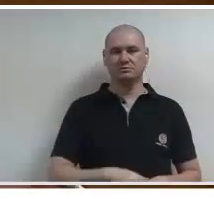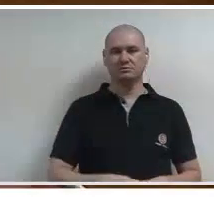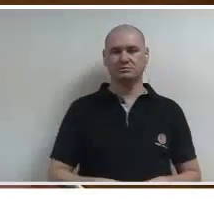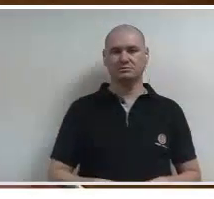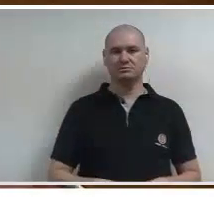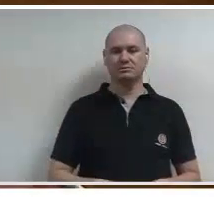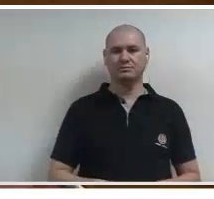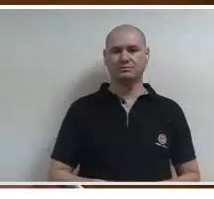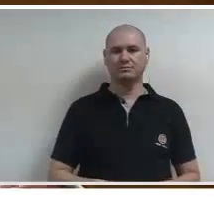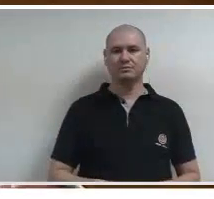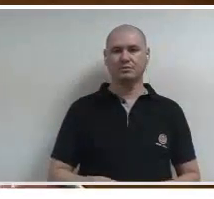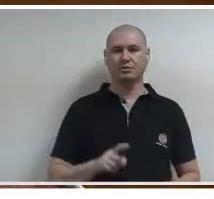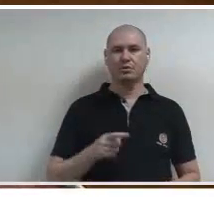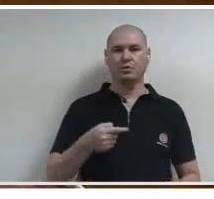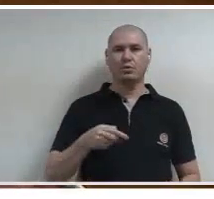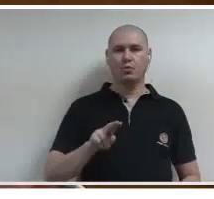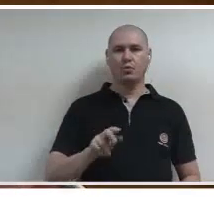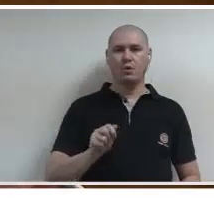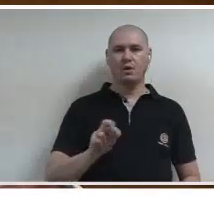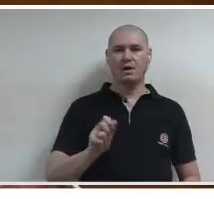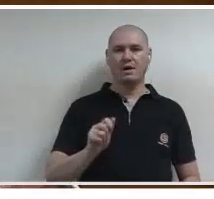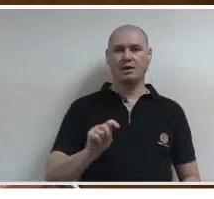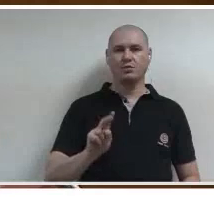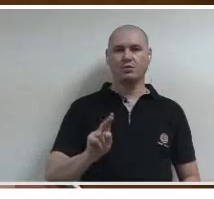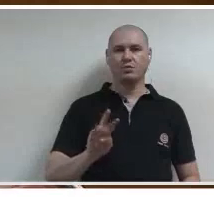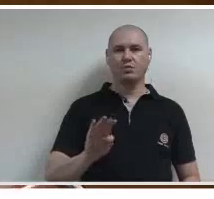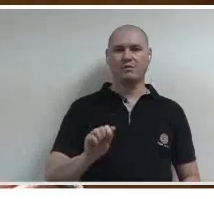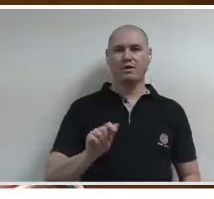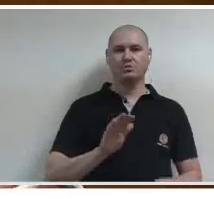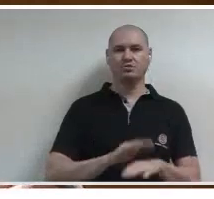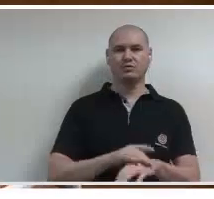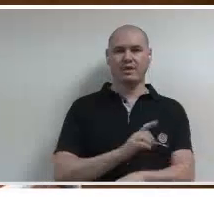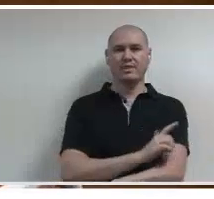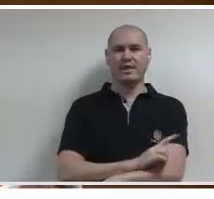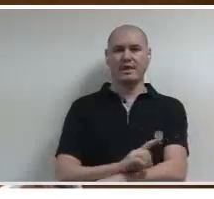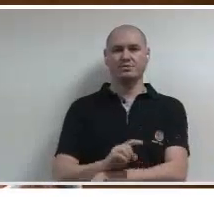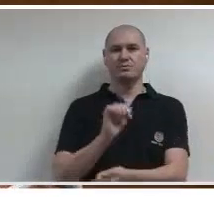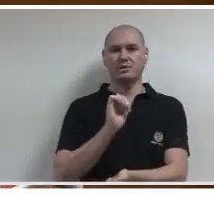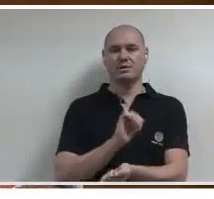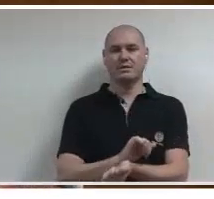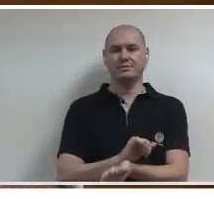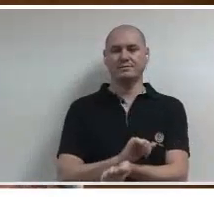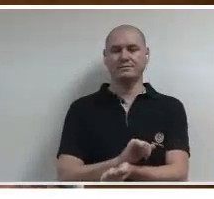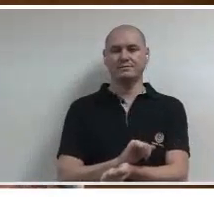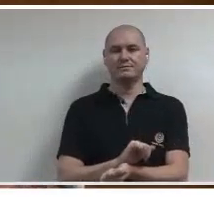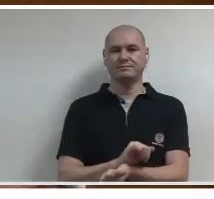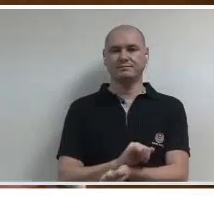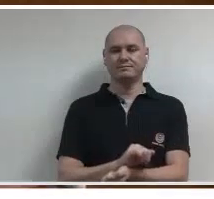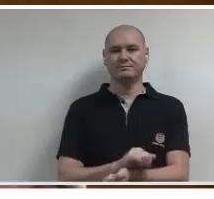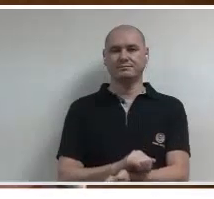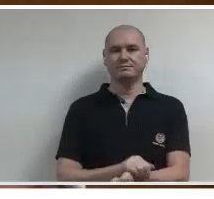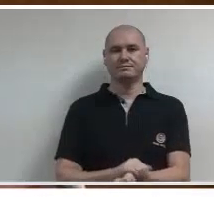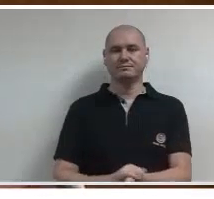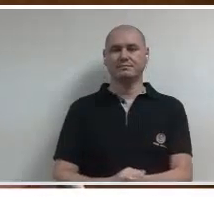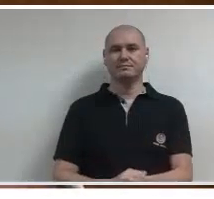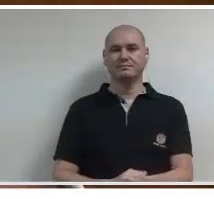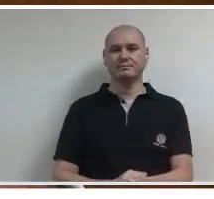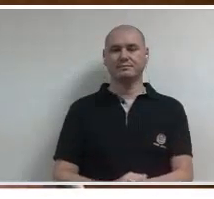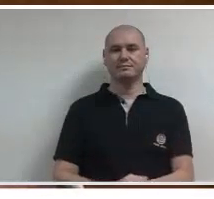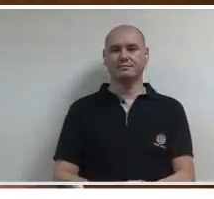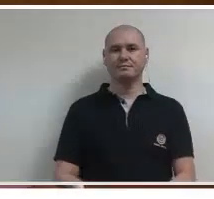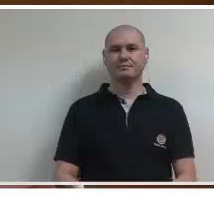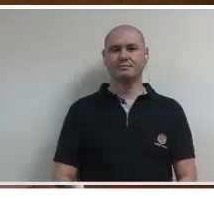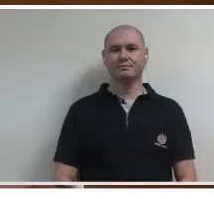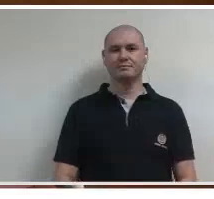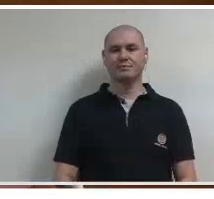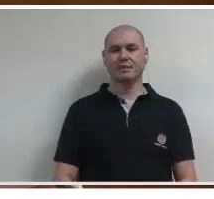Argentina, Corrientes, Derecho Penal, Guaratuba, PADI Brasil, Derecho Penal, Diplomado, Universidad